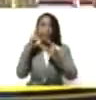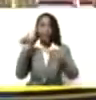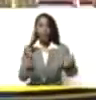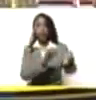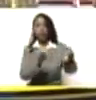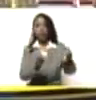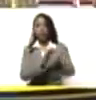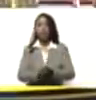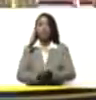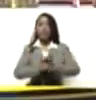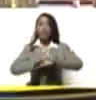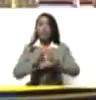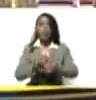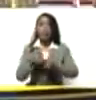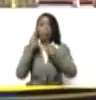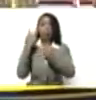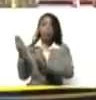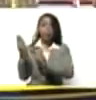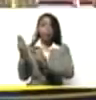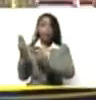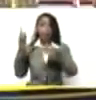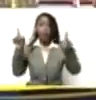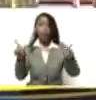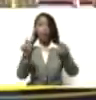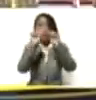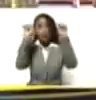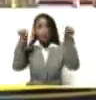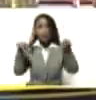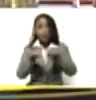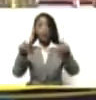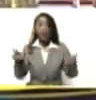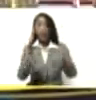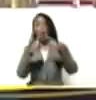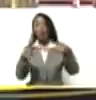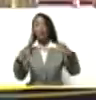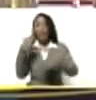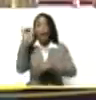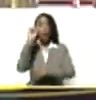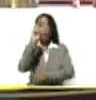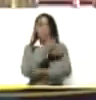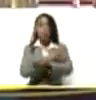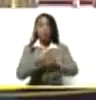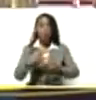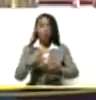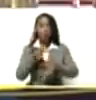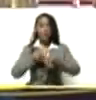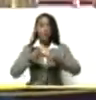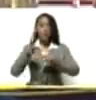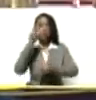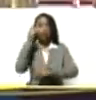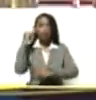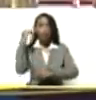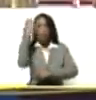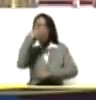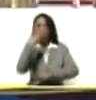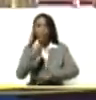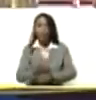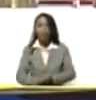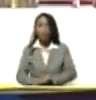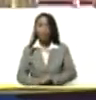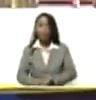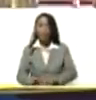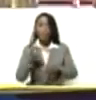el sistema de orquesta que tiene a un millón de niños niñas y jóvenes